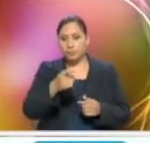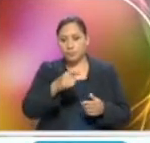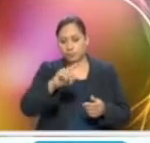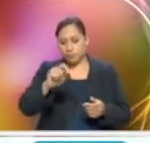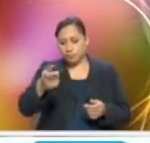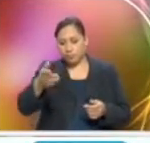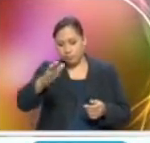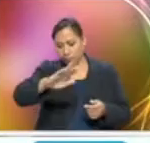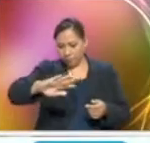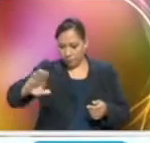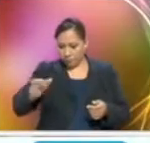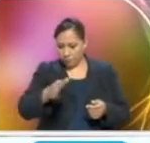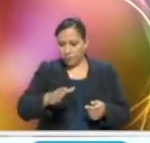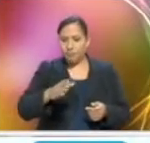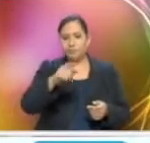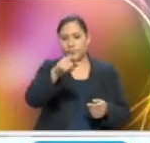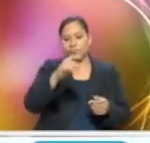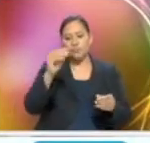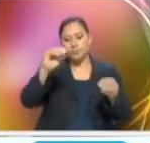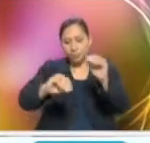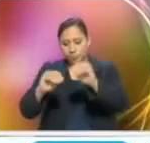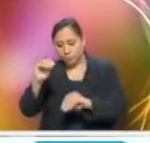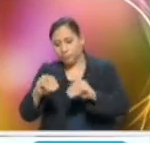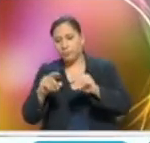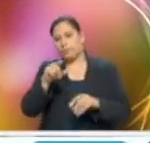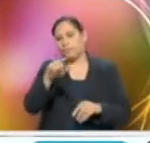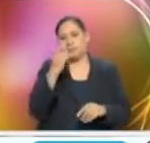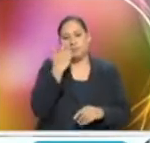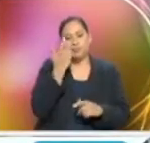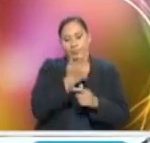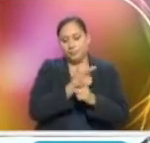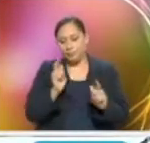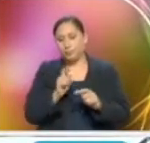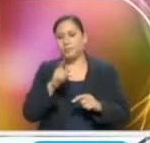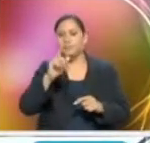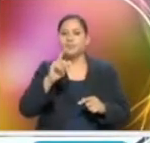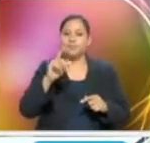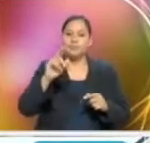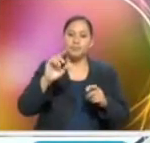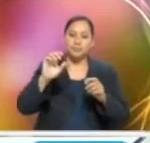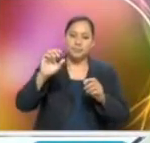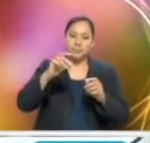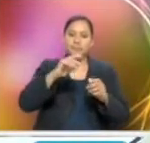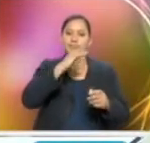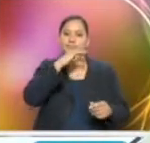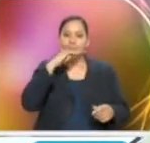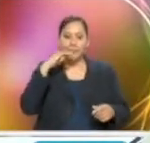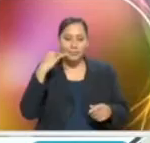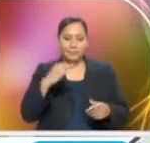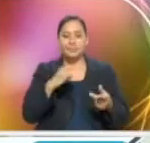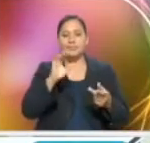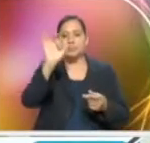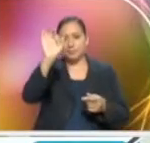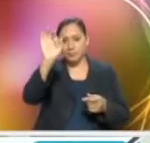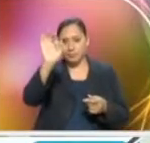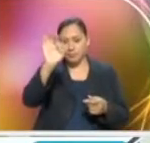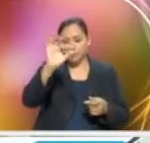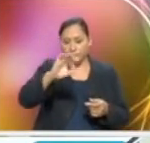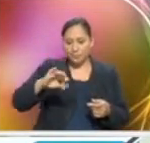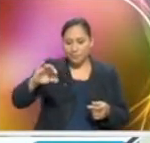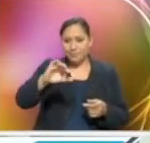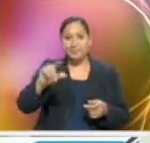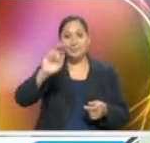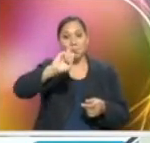a ir acomodando pues, todos los ingredientes que ustedes quieran, ¿no? Traemos ahí un poco de pimiento, las aceitunas, que las aceitunas en la